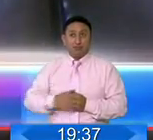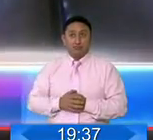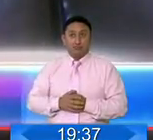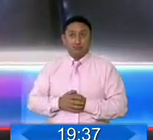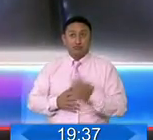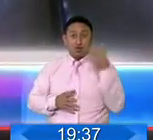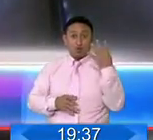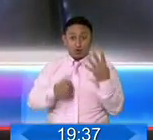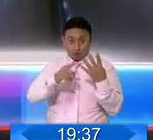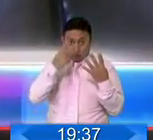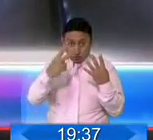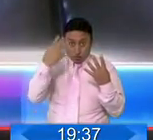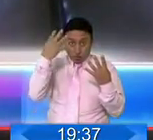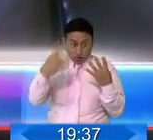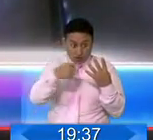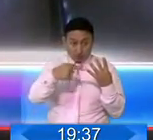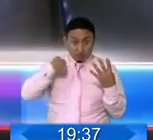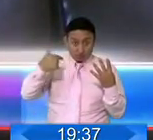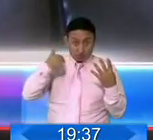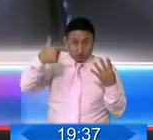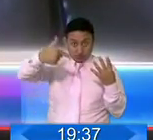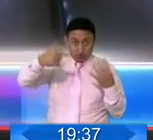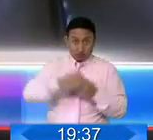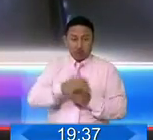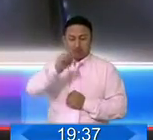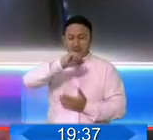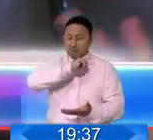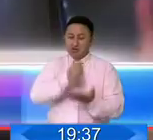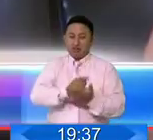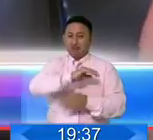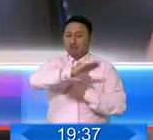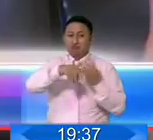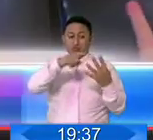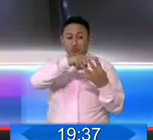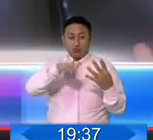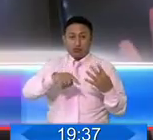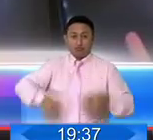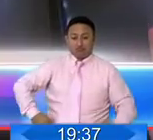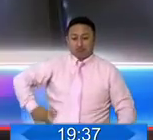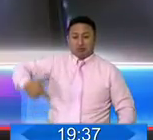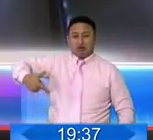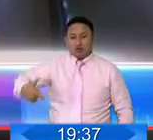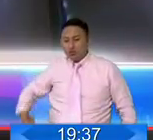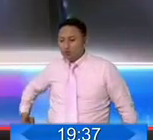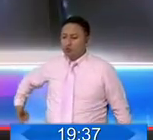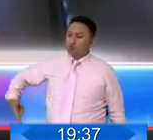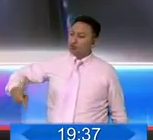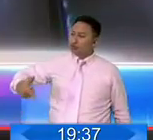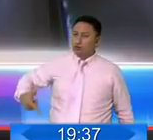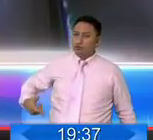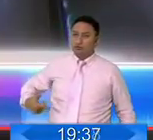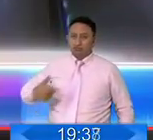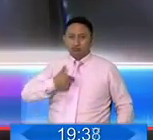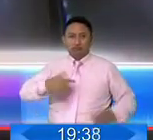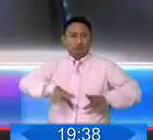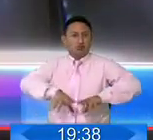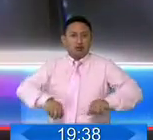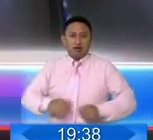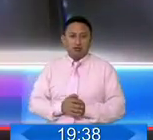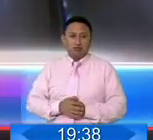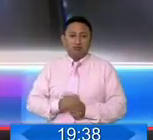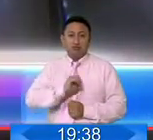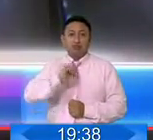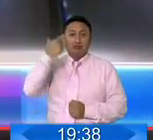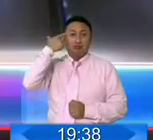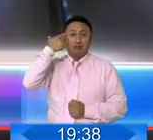vio el arma de fuego? Sí, las cuatro tenían arma de fuego. Todas andaban con la pistola como si fuera un juguete. Y nos robaron, nos asaltaron, nos pusieron